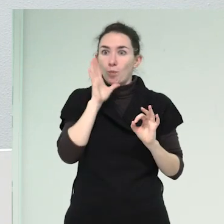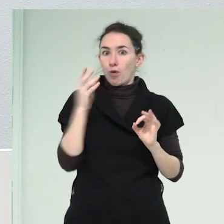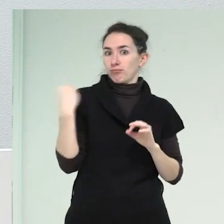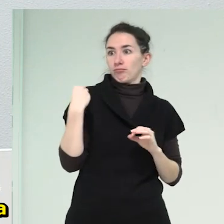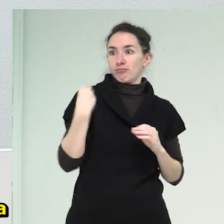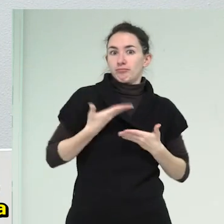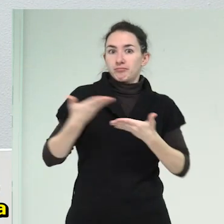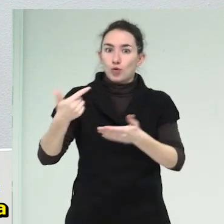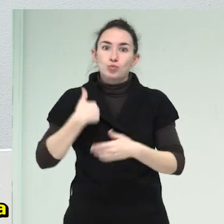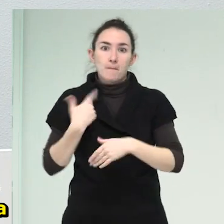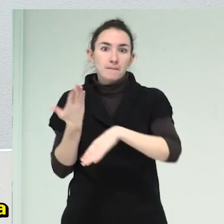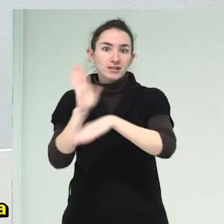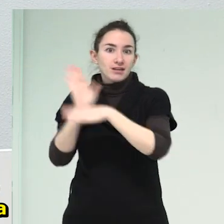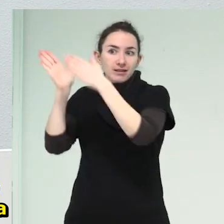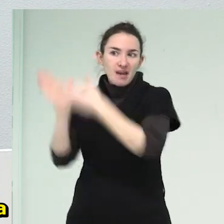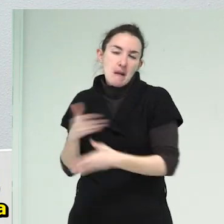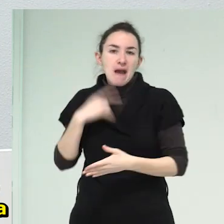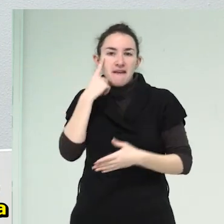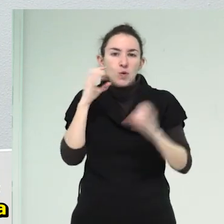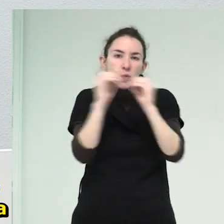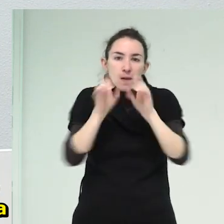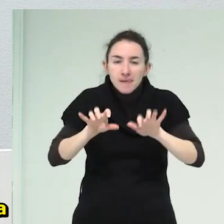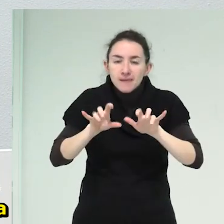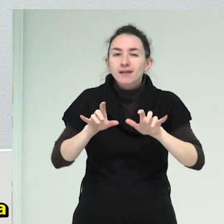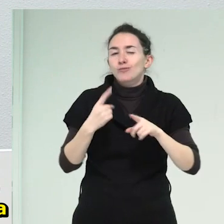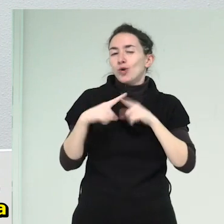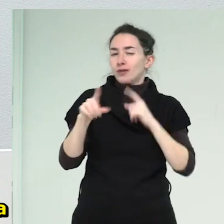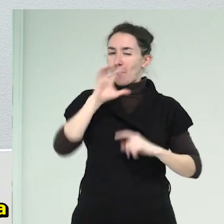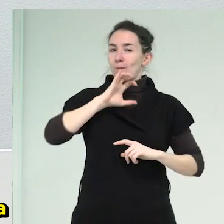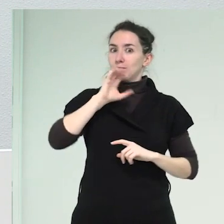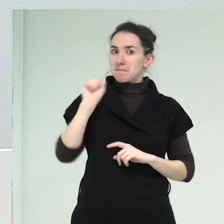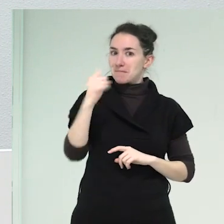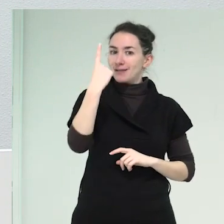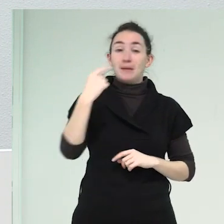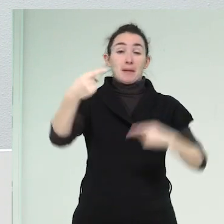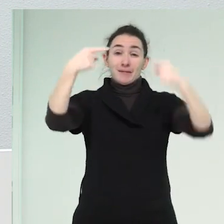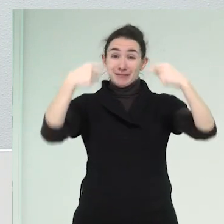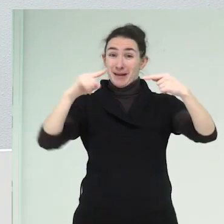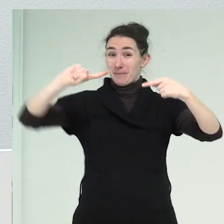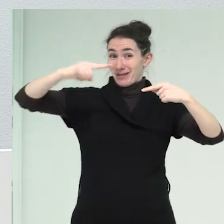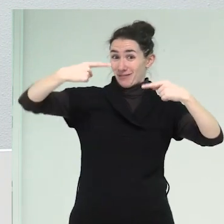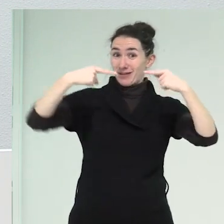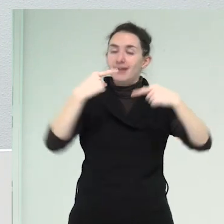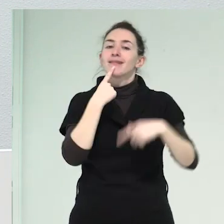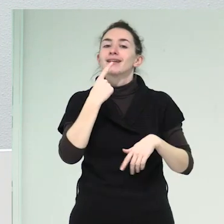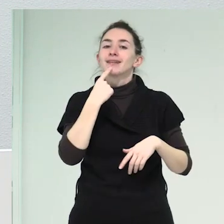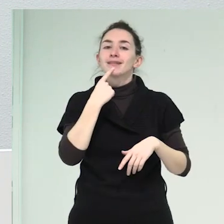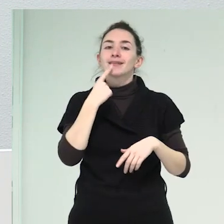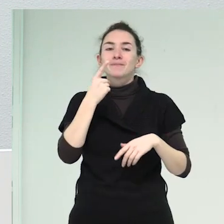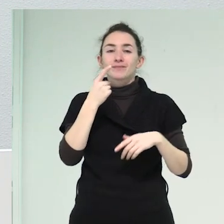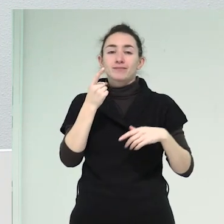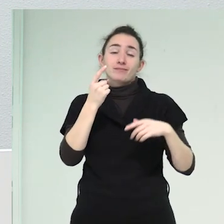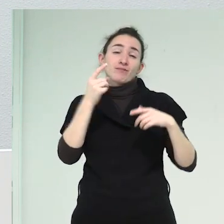alguien. Y lo que más curiosidad me causó fue que lo primero que me aparecía era lo de la página de